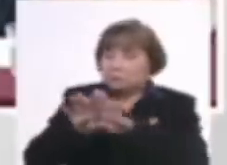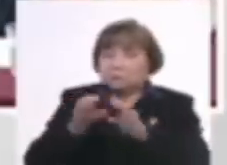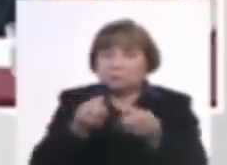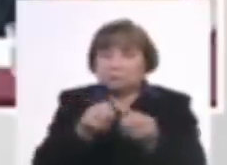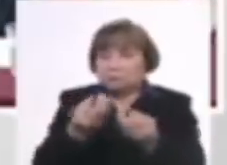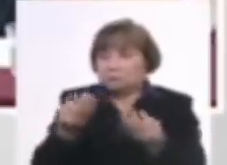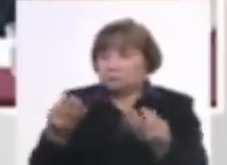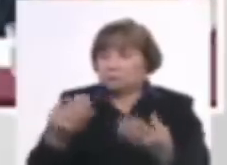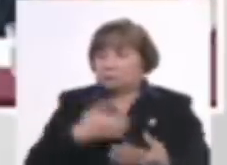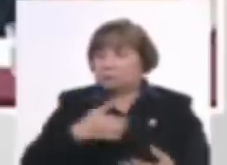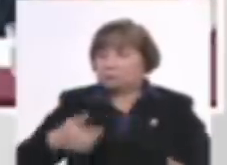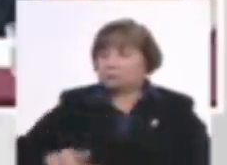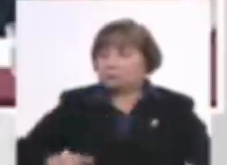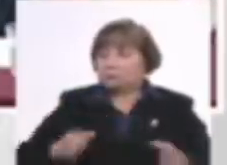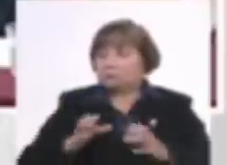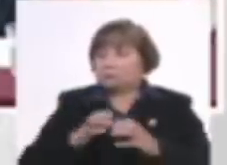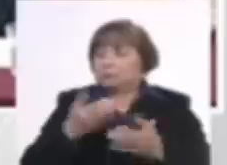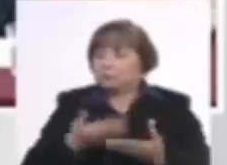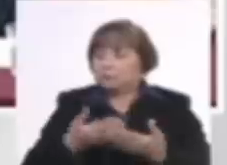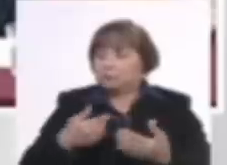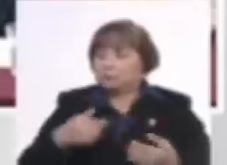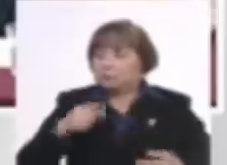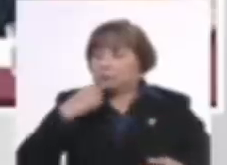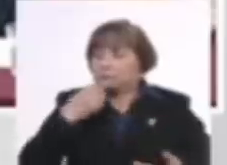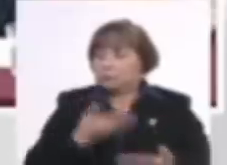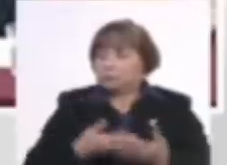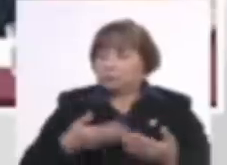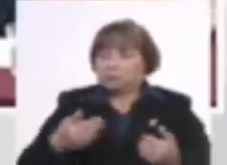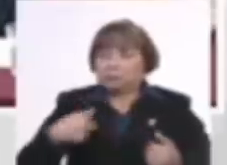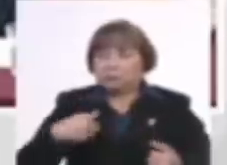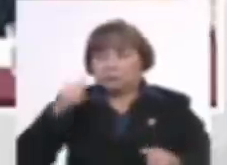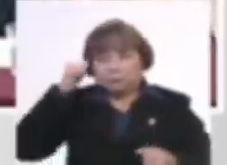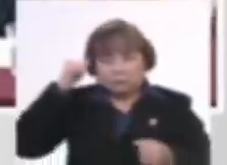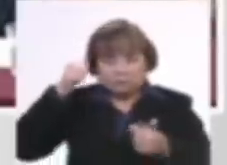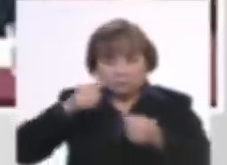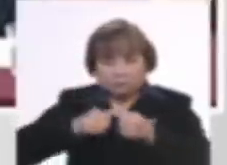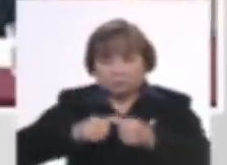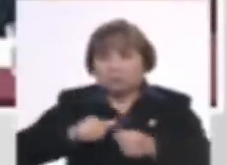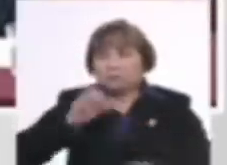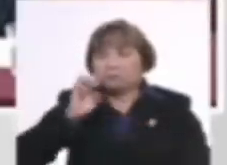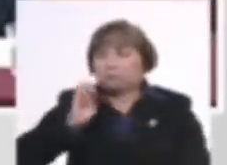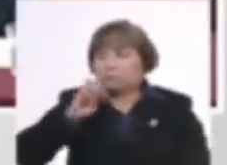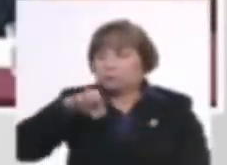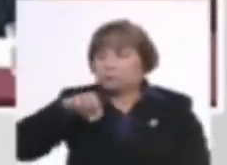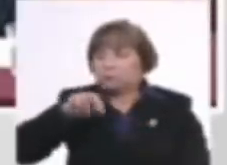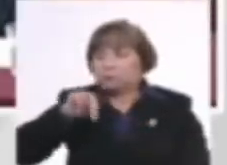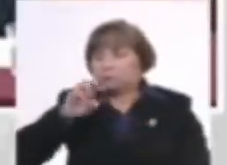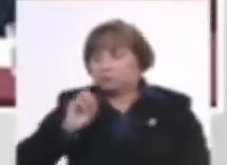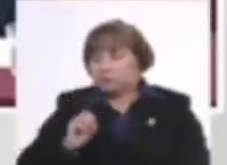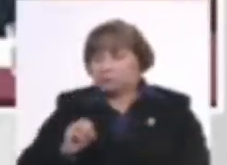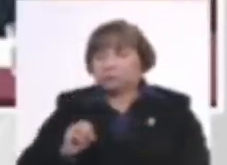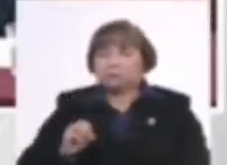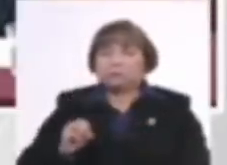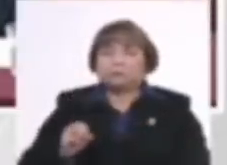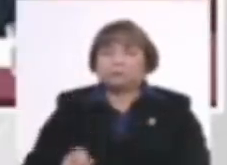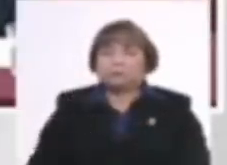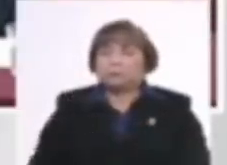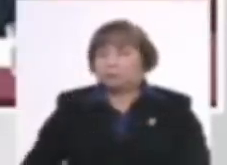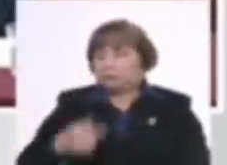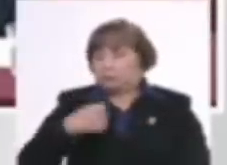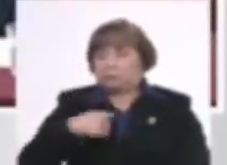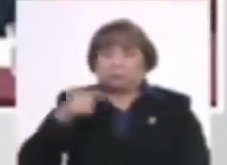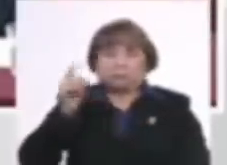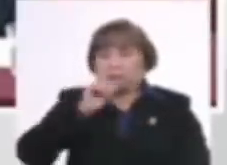ellas, señor presidente de la comisión. El caso que yo recuerde es de Espino. Entonces,